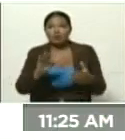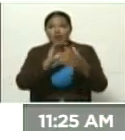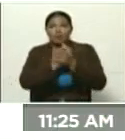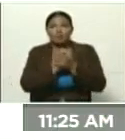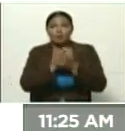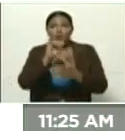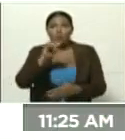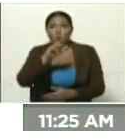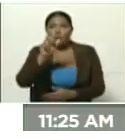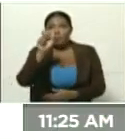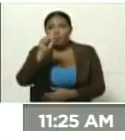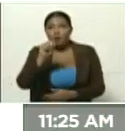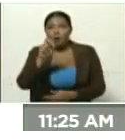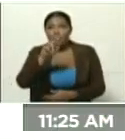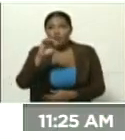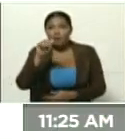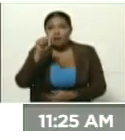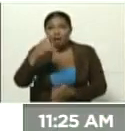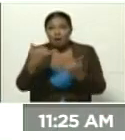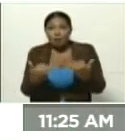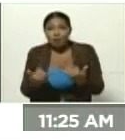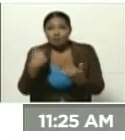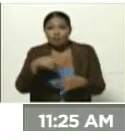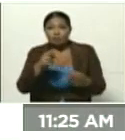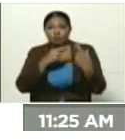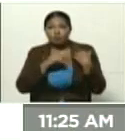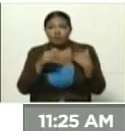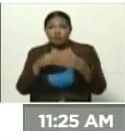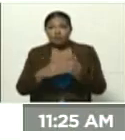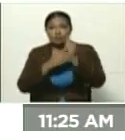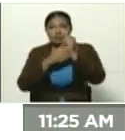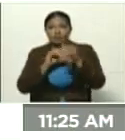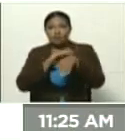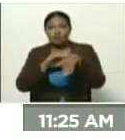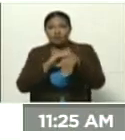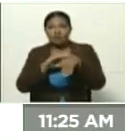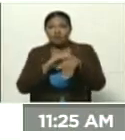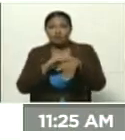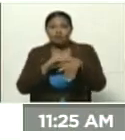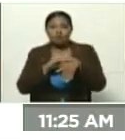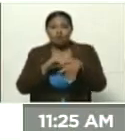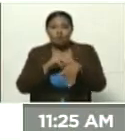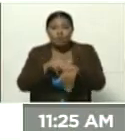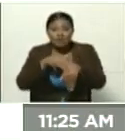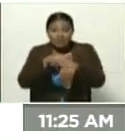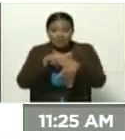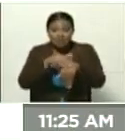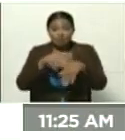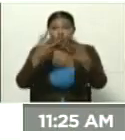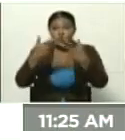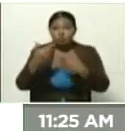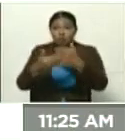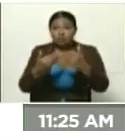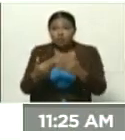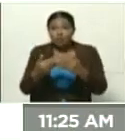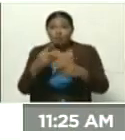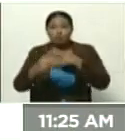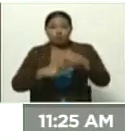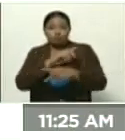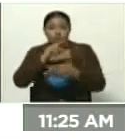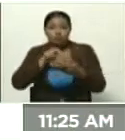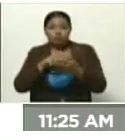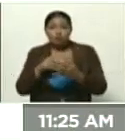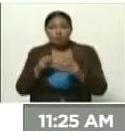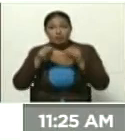Juan Arias, a partir de ahora, tiene la responsabilidad de dirigir el Ministerio del Poder Popular de Industrias y Producción Nacional